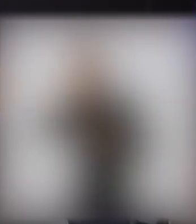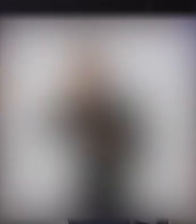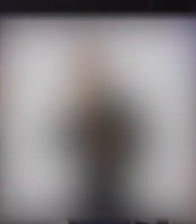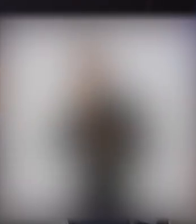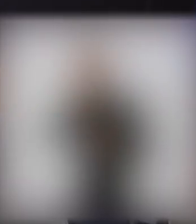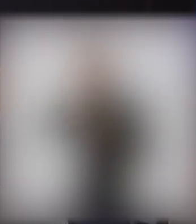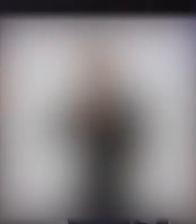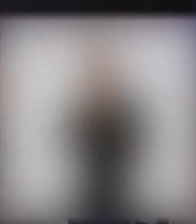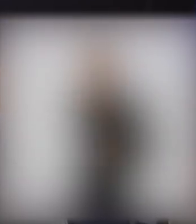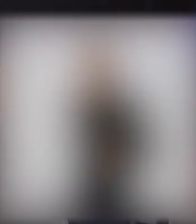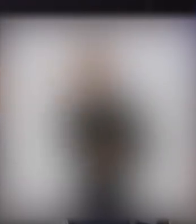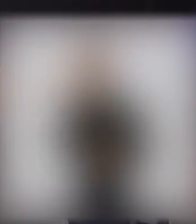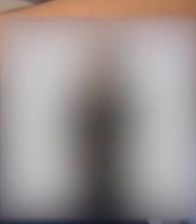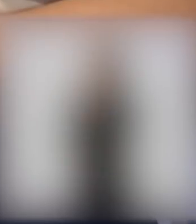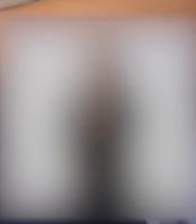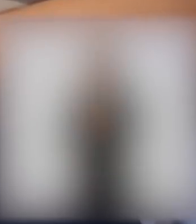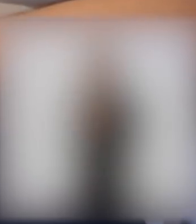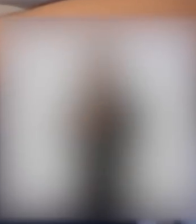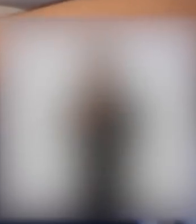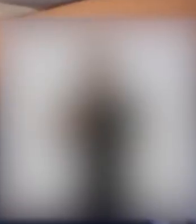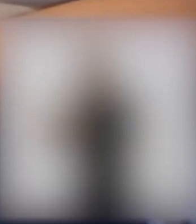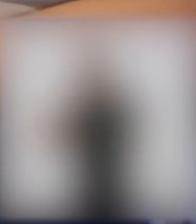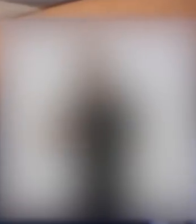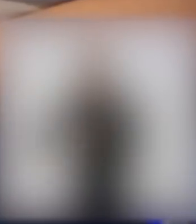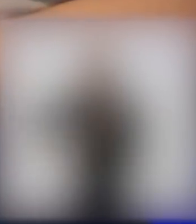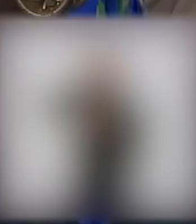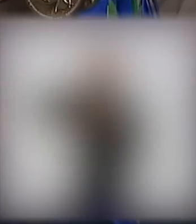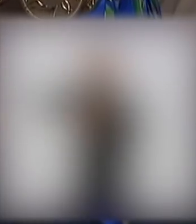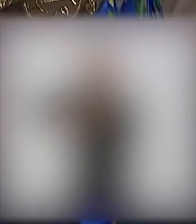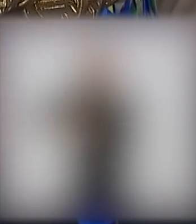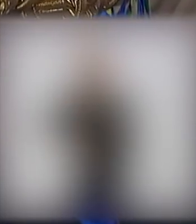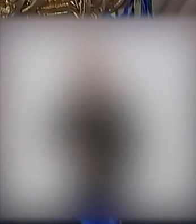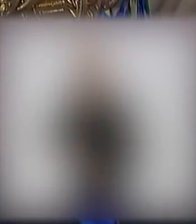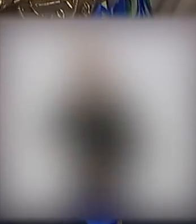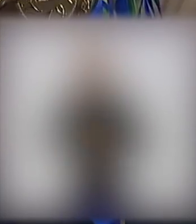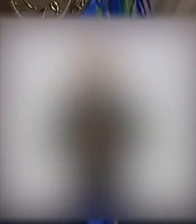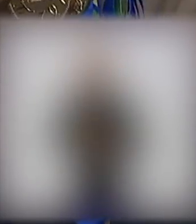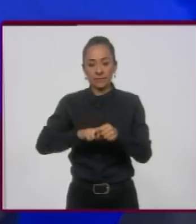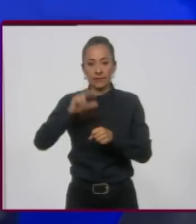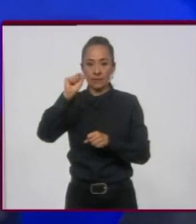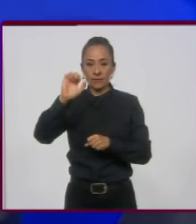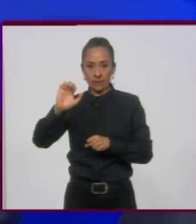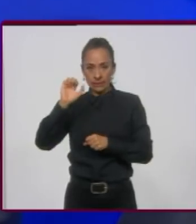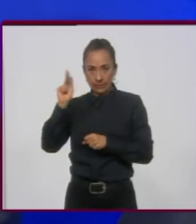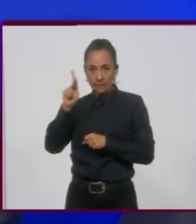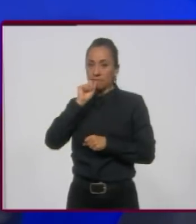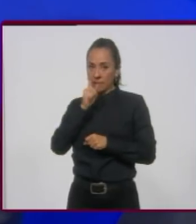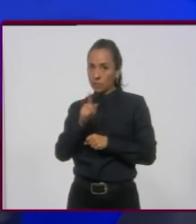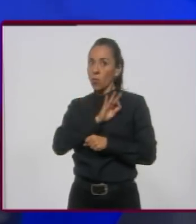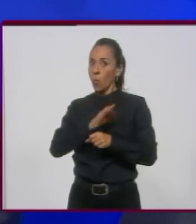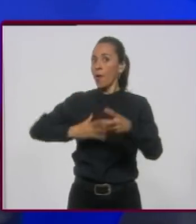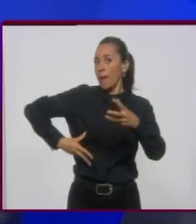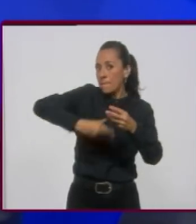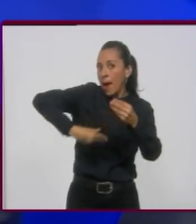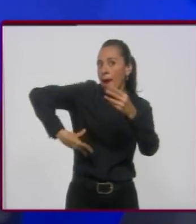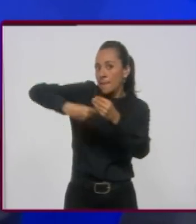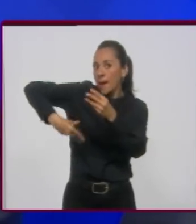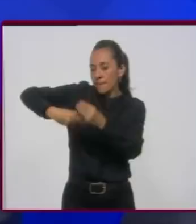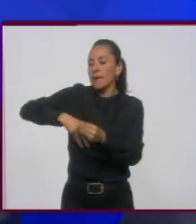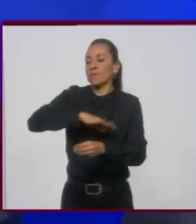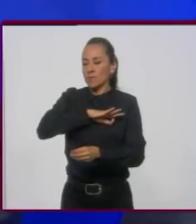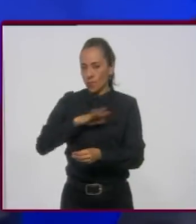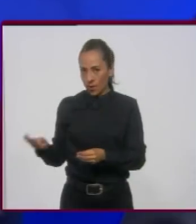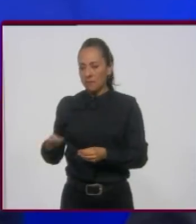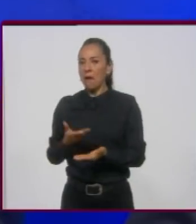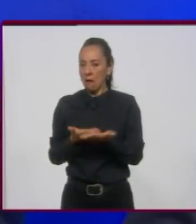Los deportistas mexicanos recibieron estímulos económicos de acuerdo a las preseas que ganaron. Y estaremos en condiciones